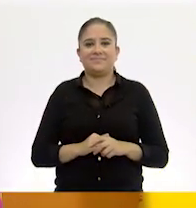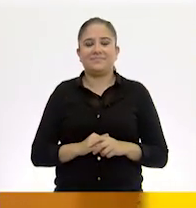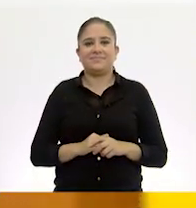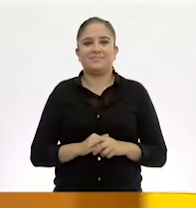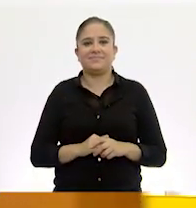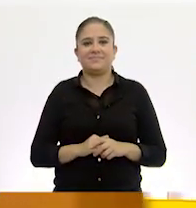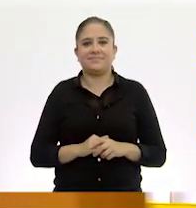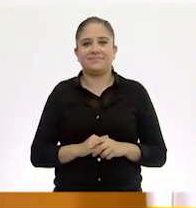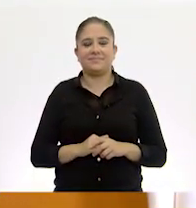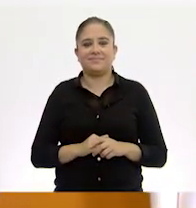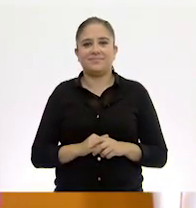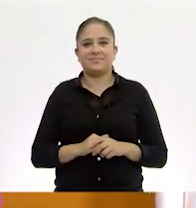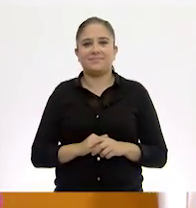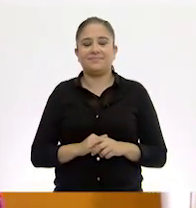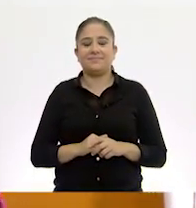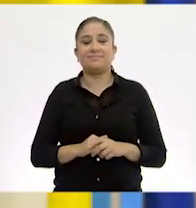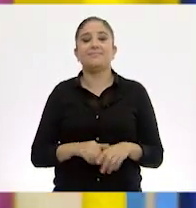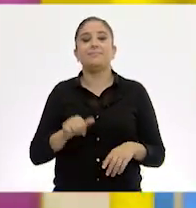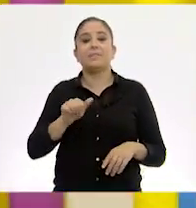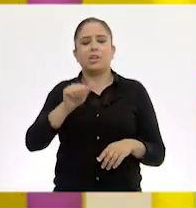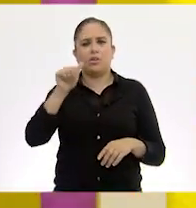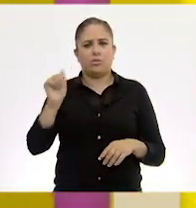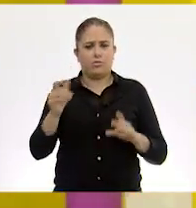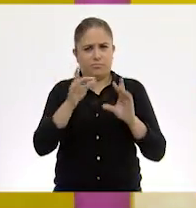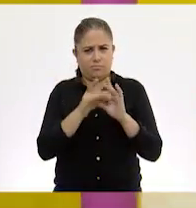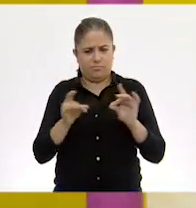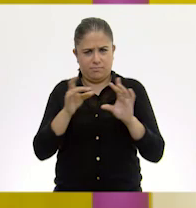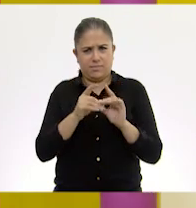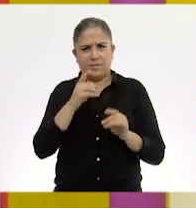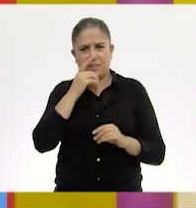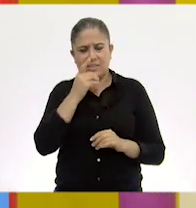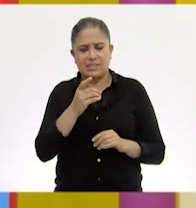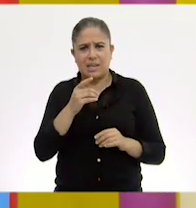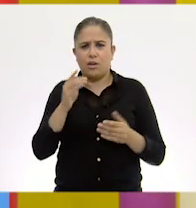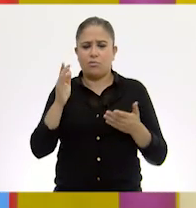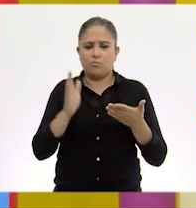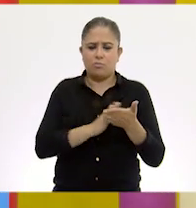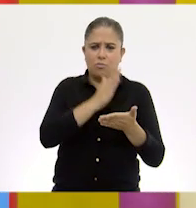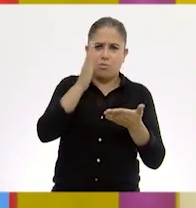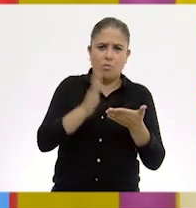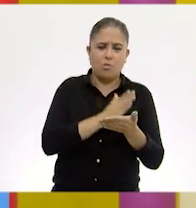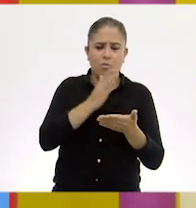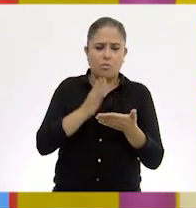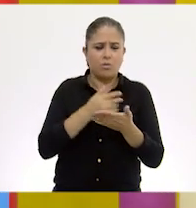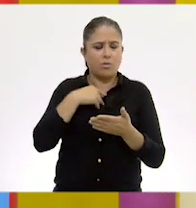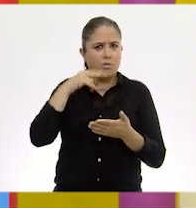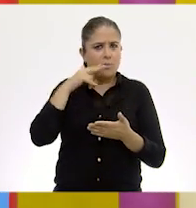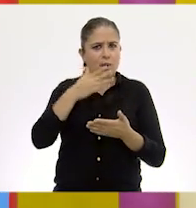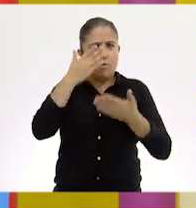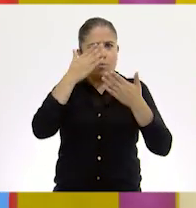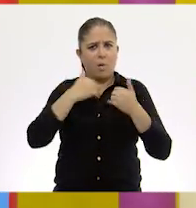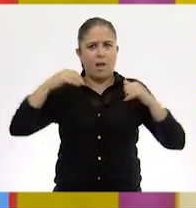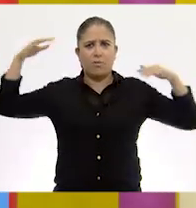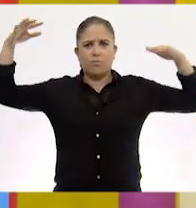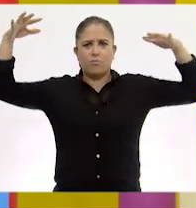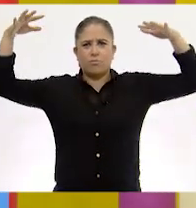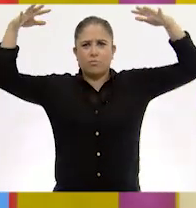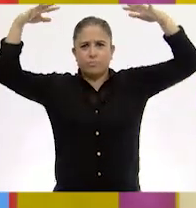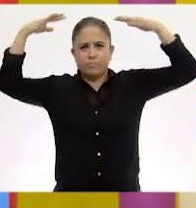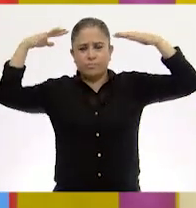lo voy a poner aquí. Y la siguiente pista dice, sí. Con mis hojas no doy sombra ni cobijo, pero ilumino tu